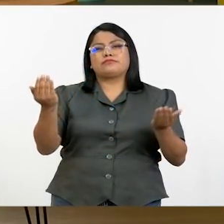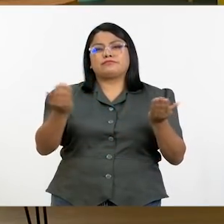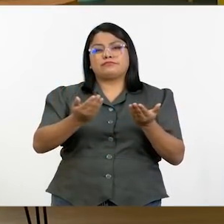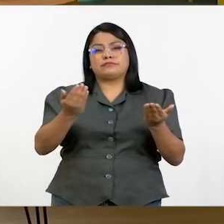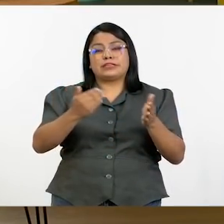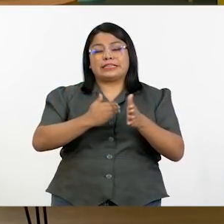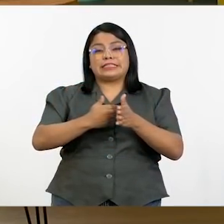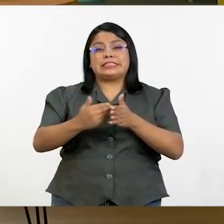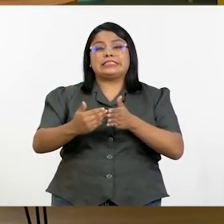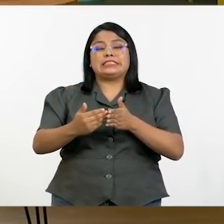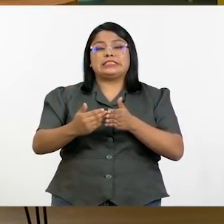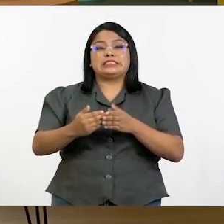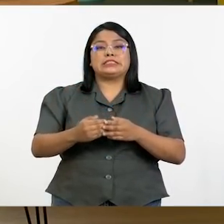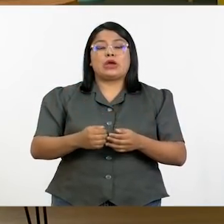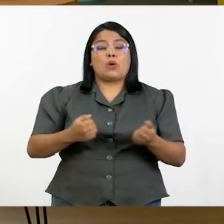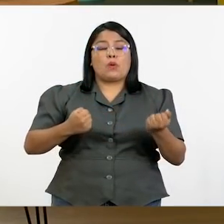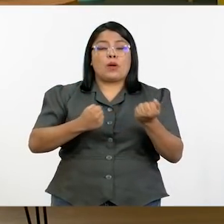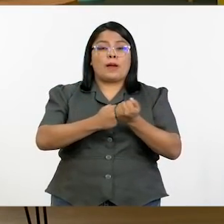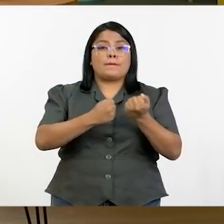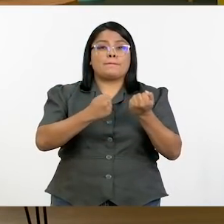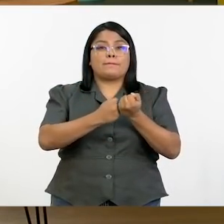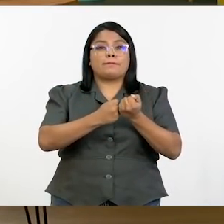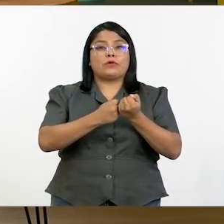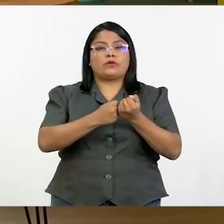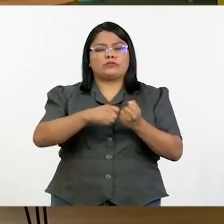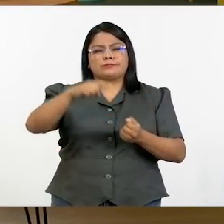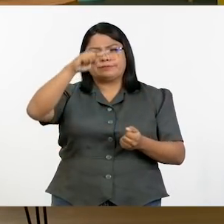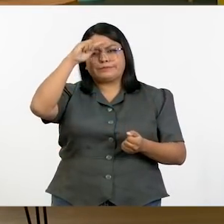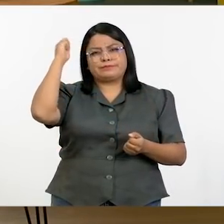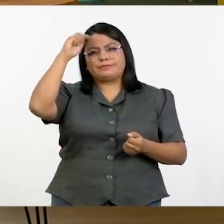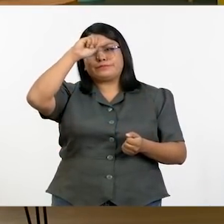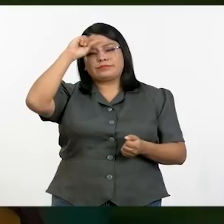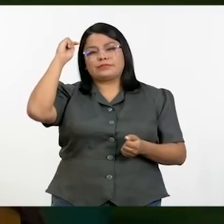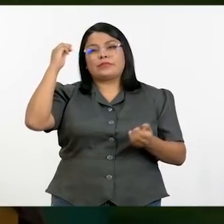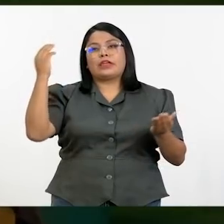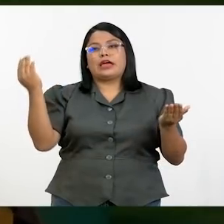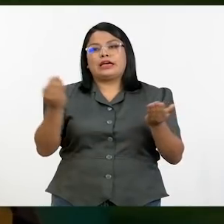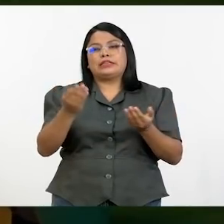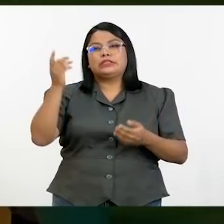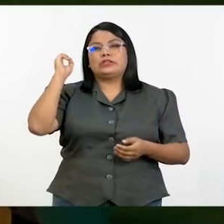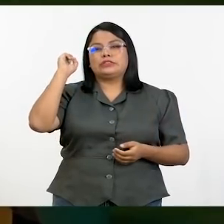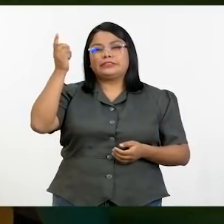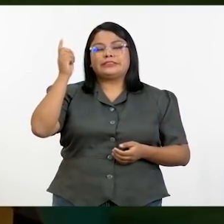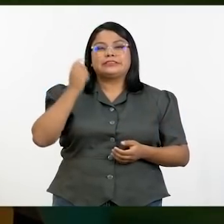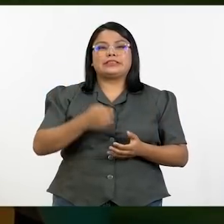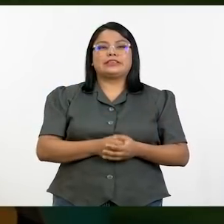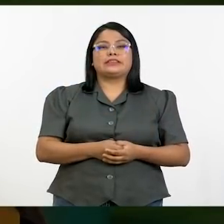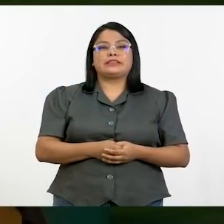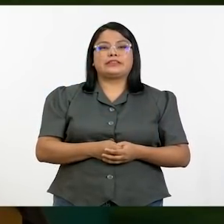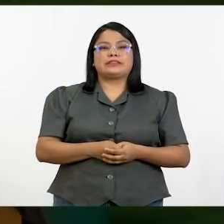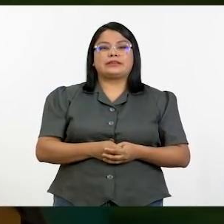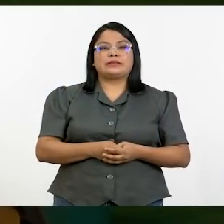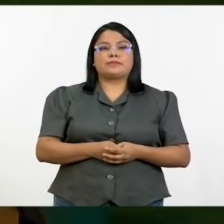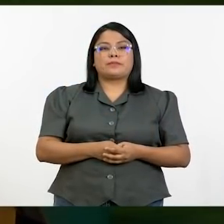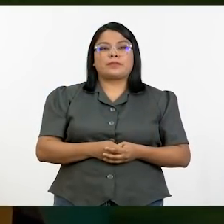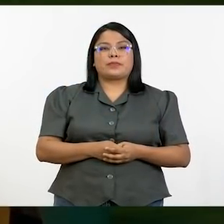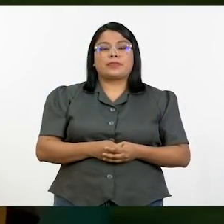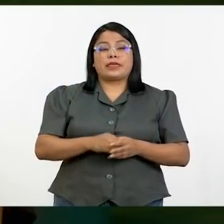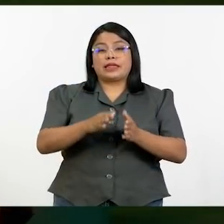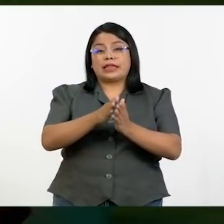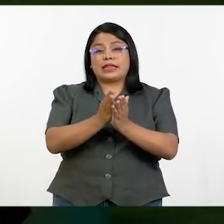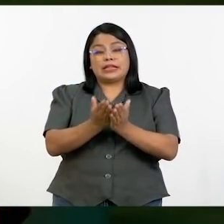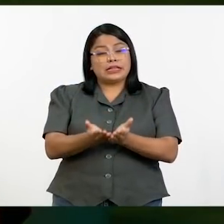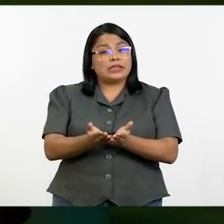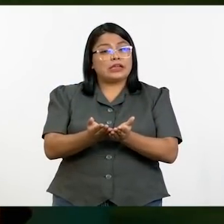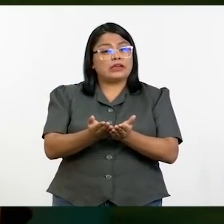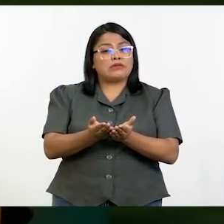ya lo dije desde el inicio, como un apoyo a la ardua labor que realizan los docentes. Ni el libro de texto ni